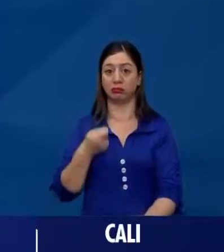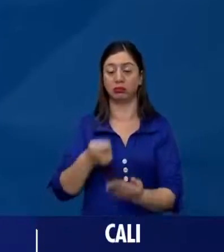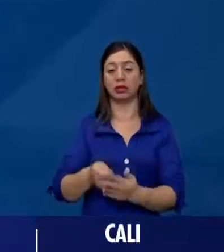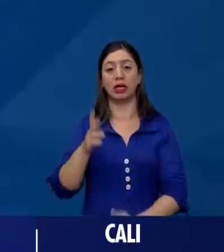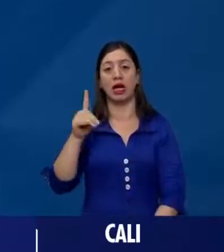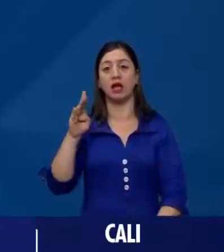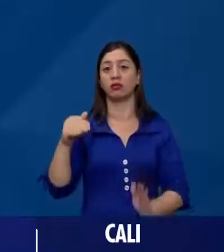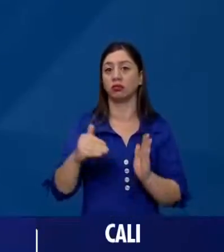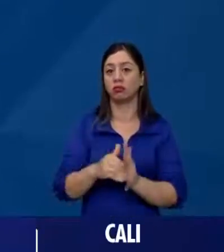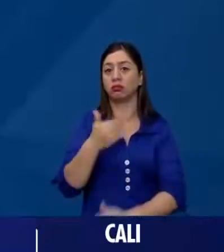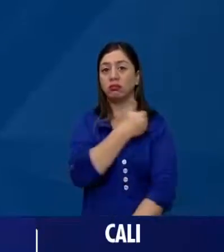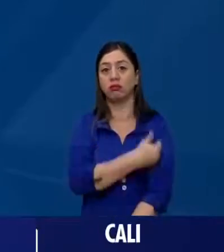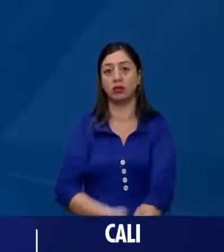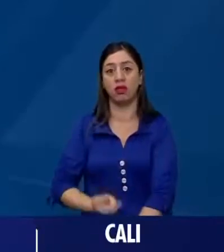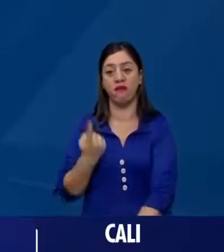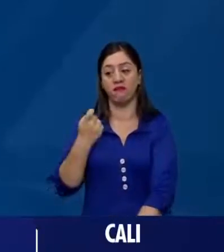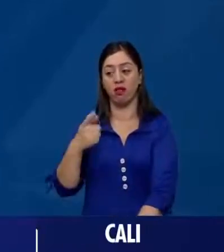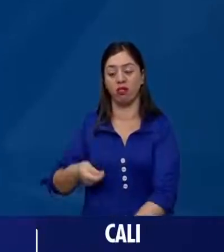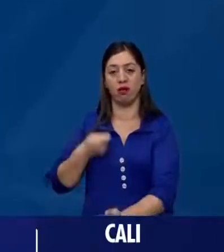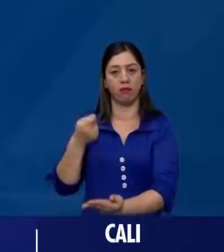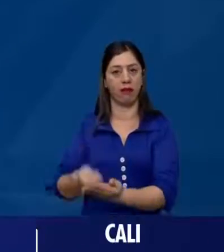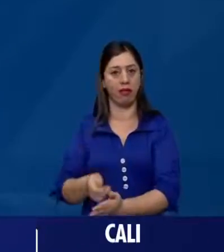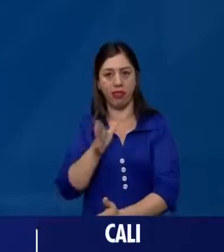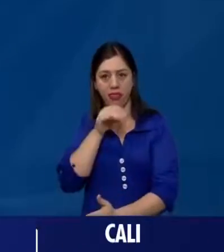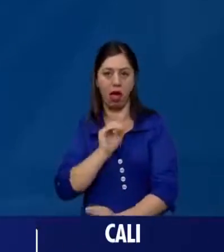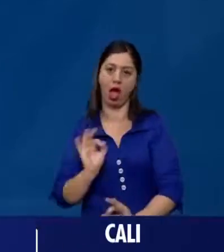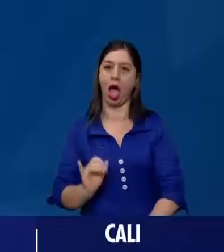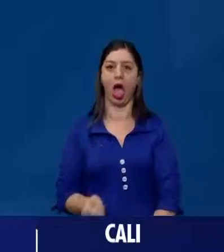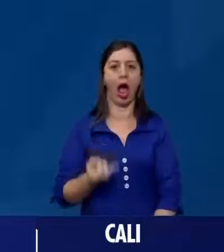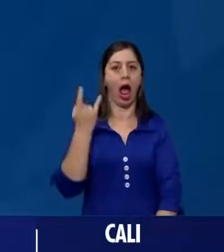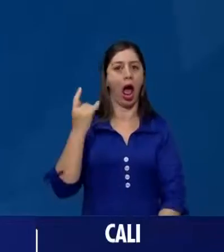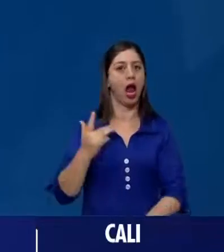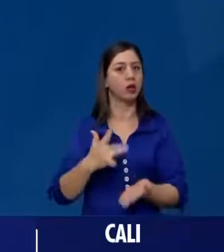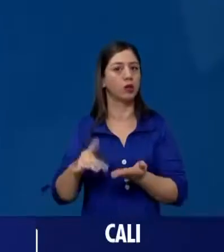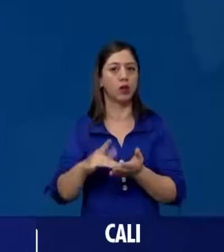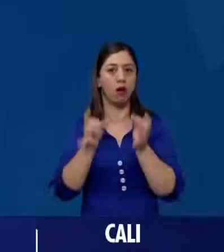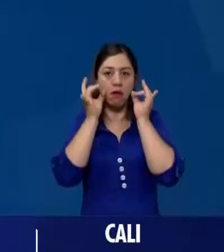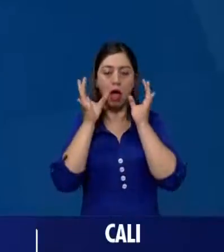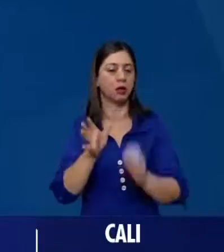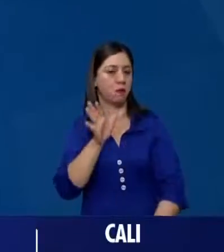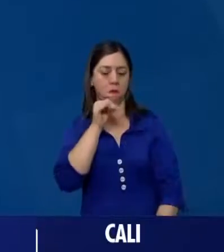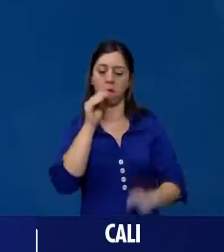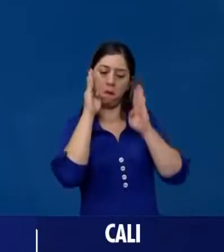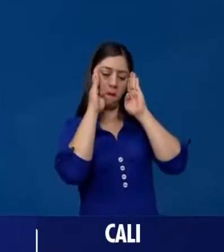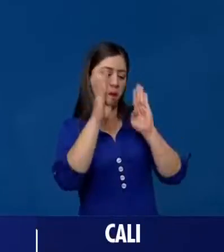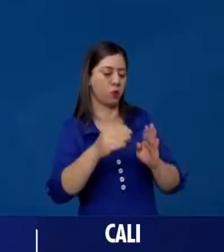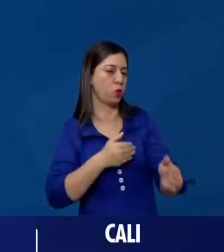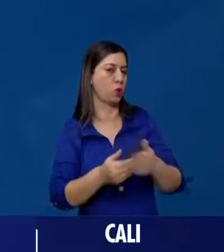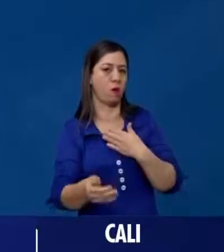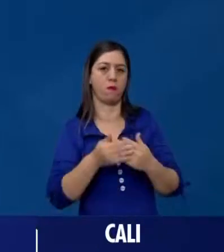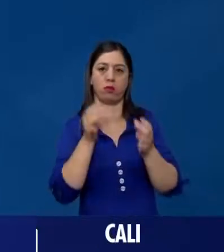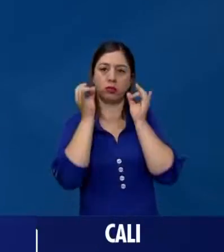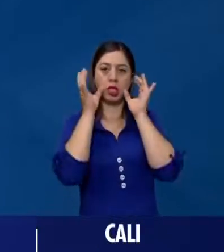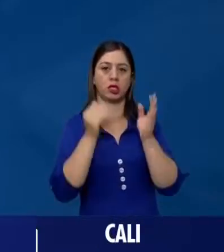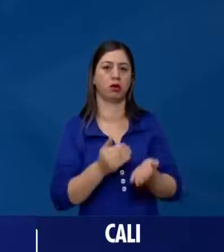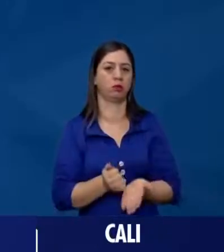mil millones de pesos que les adeudan, dejarán de atender cualquier emergencia que se presente, por grave que esta sea.